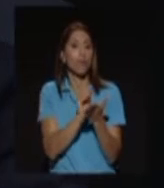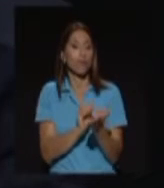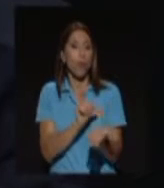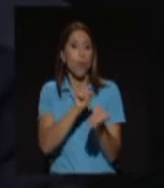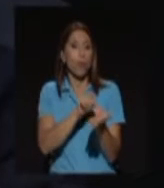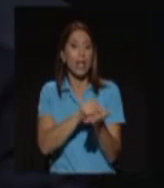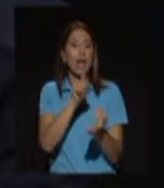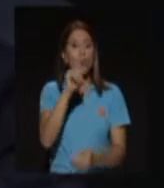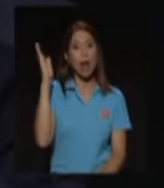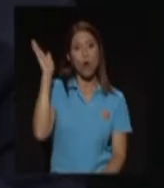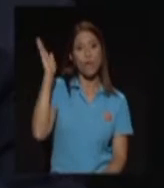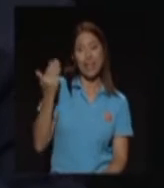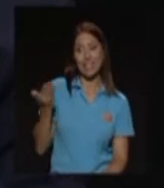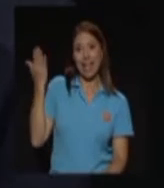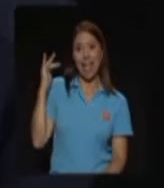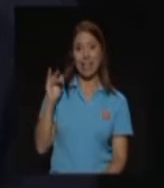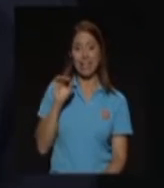en Santiago de Chile,